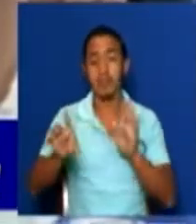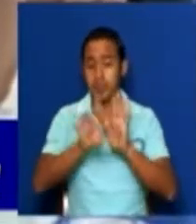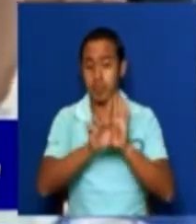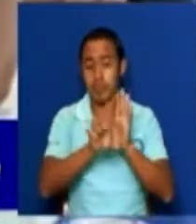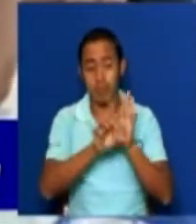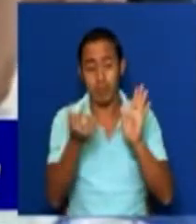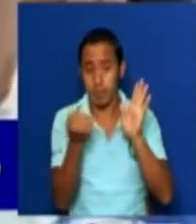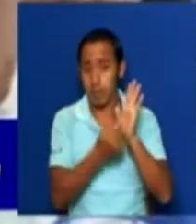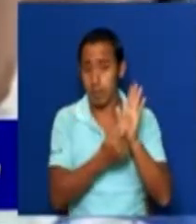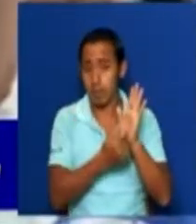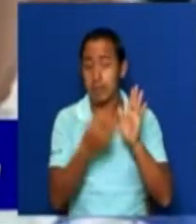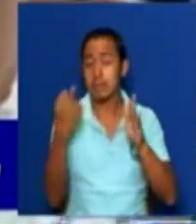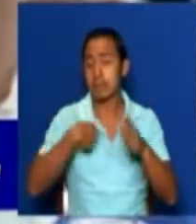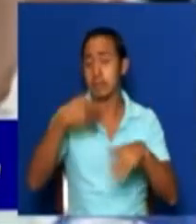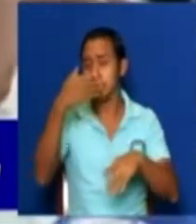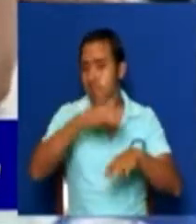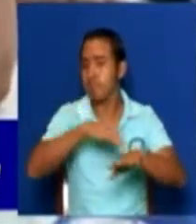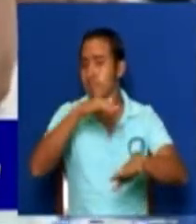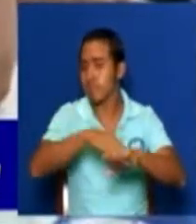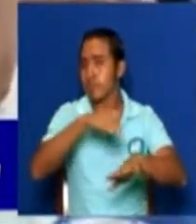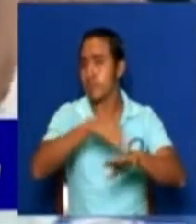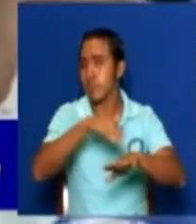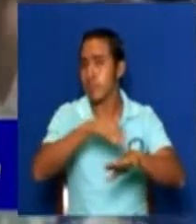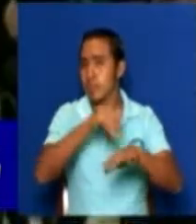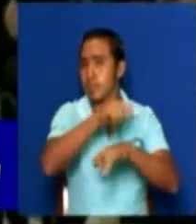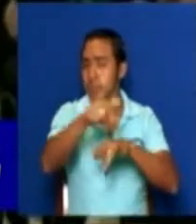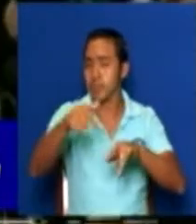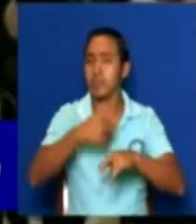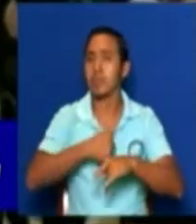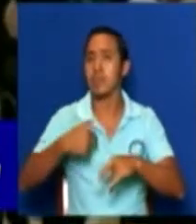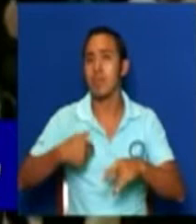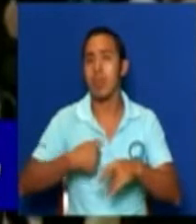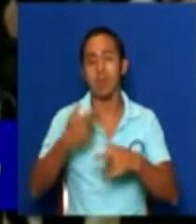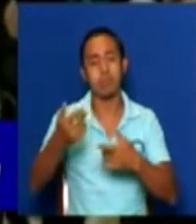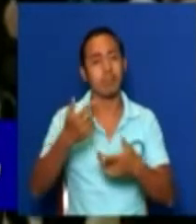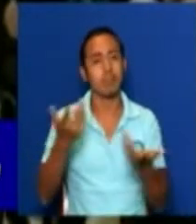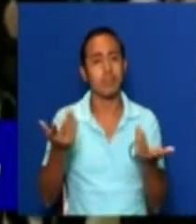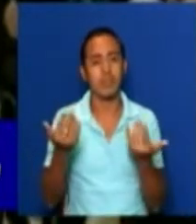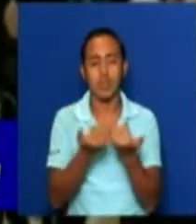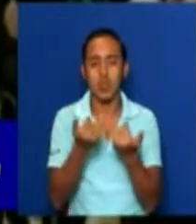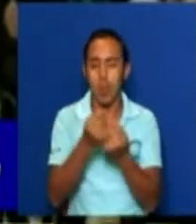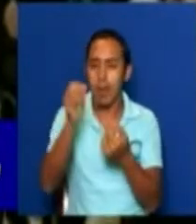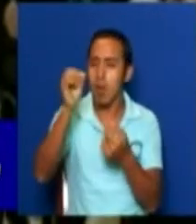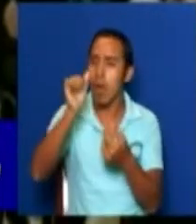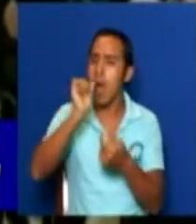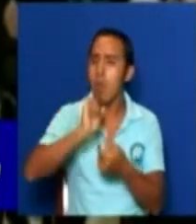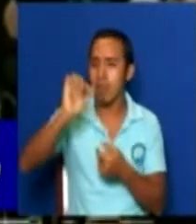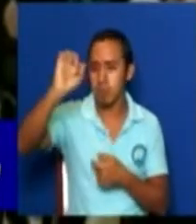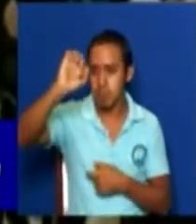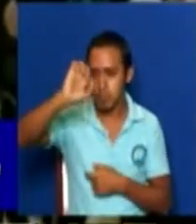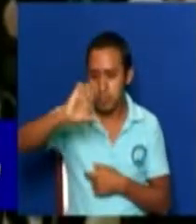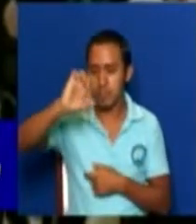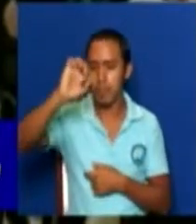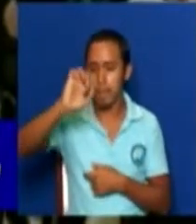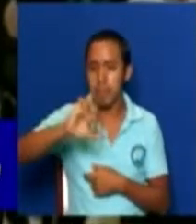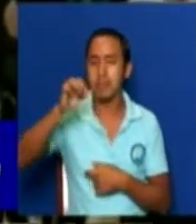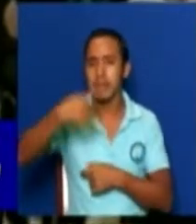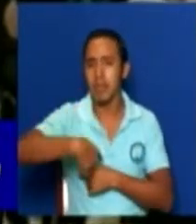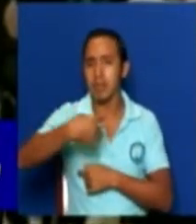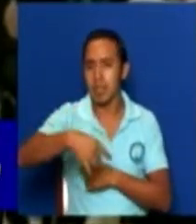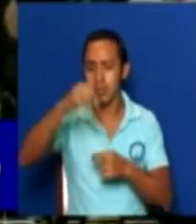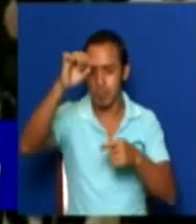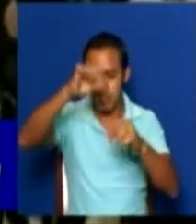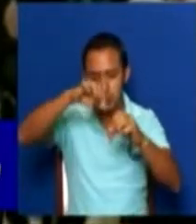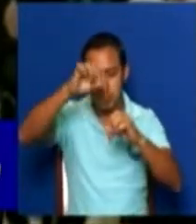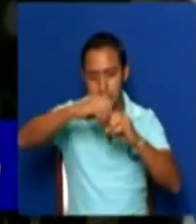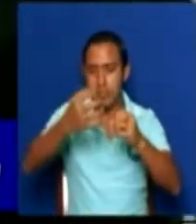jurídico que hay que insistir y que hay que obligar y que hay que ser como esa gotita de agua cayendo diario hasta partir